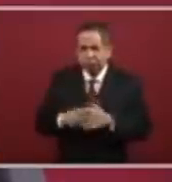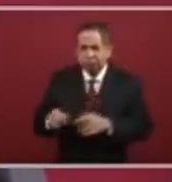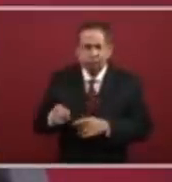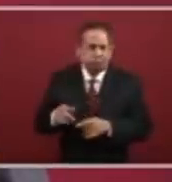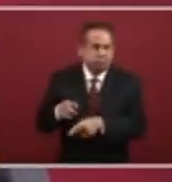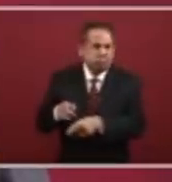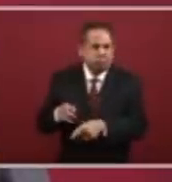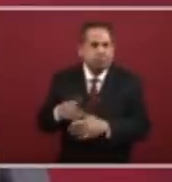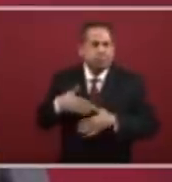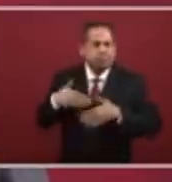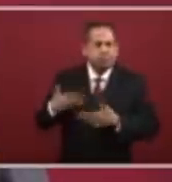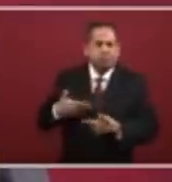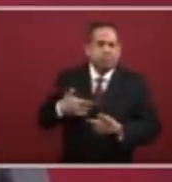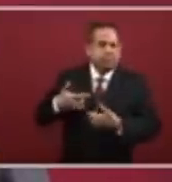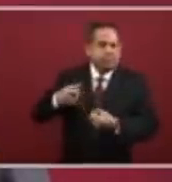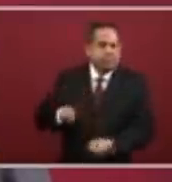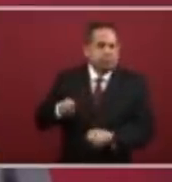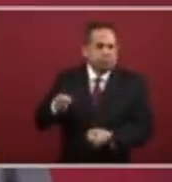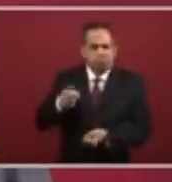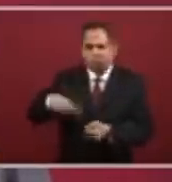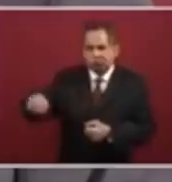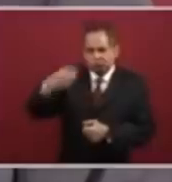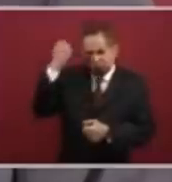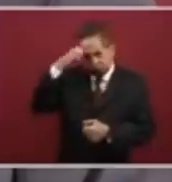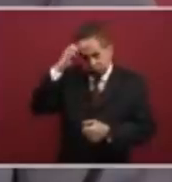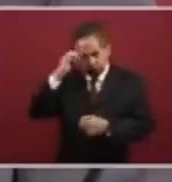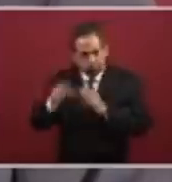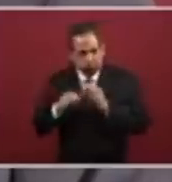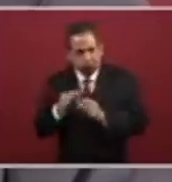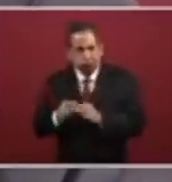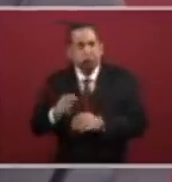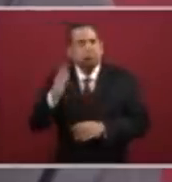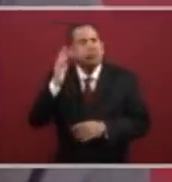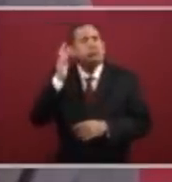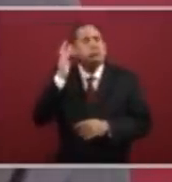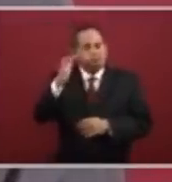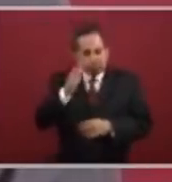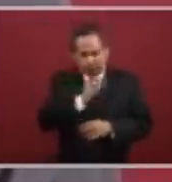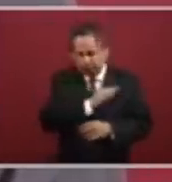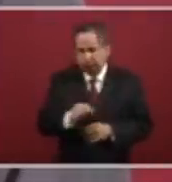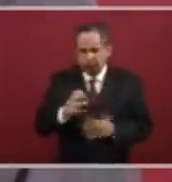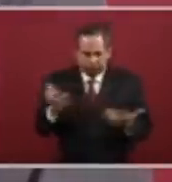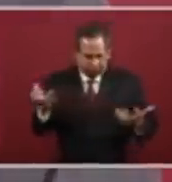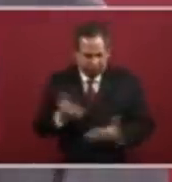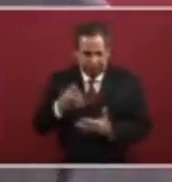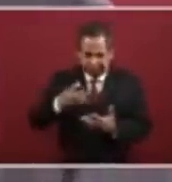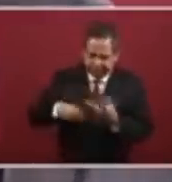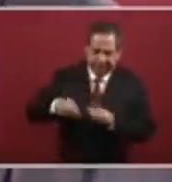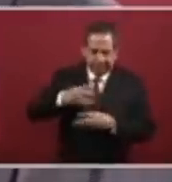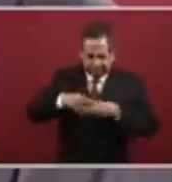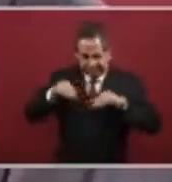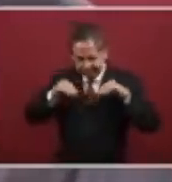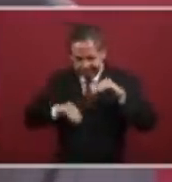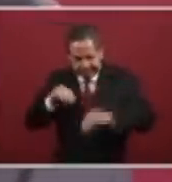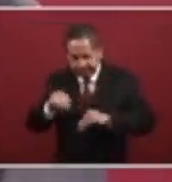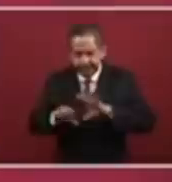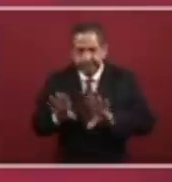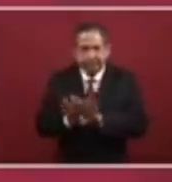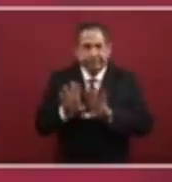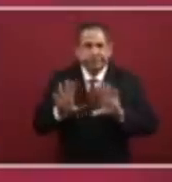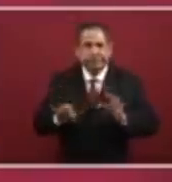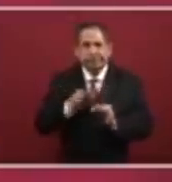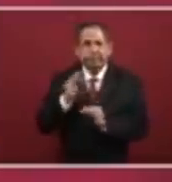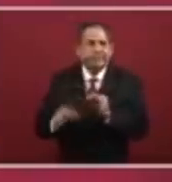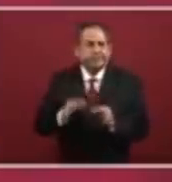seguridad de que vamos a poder tener